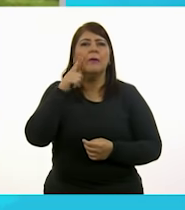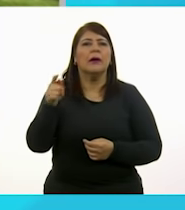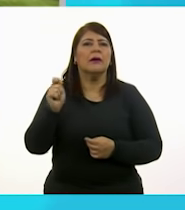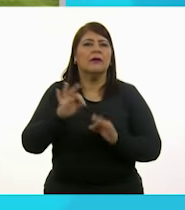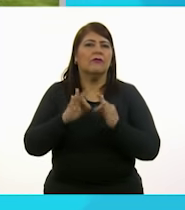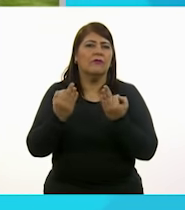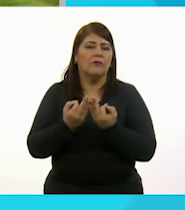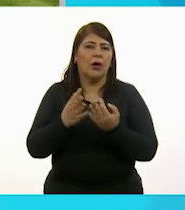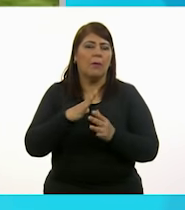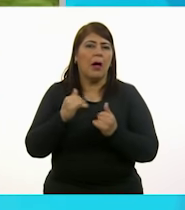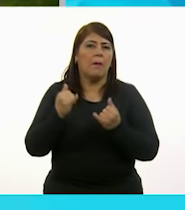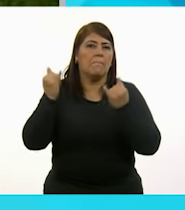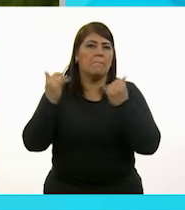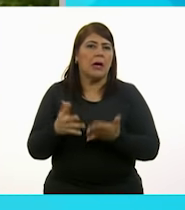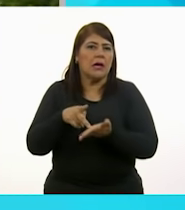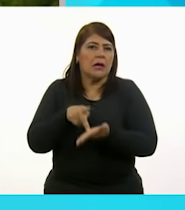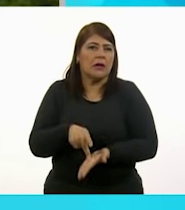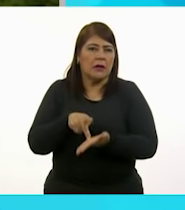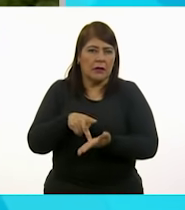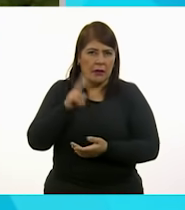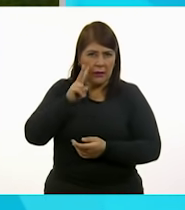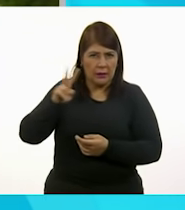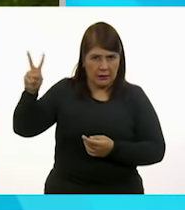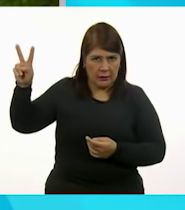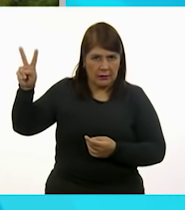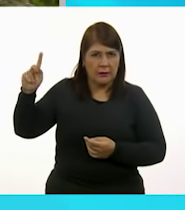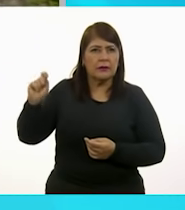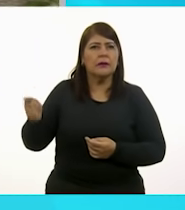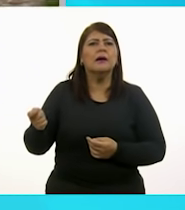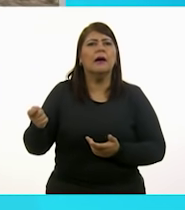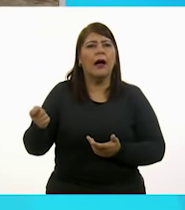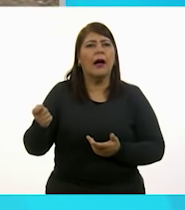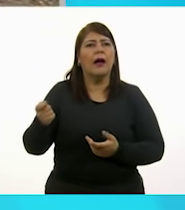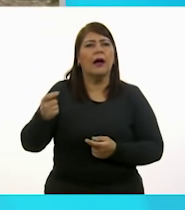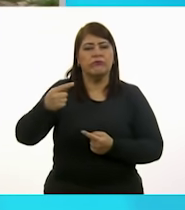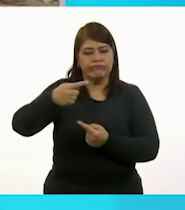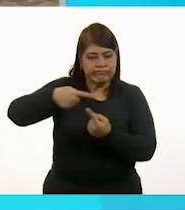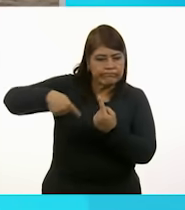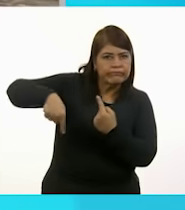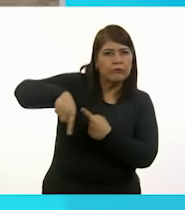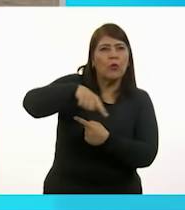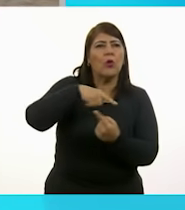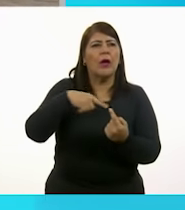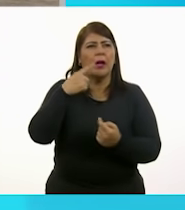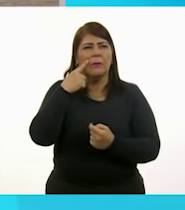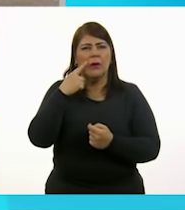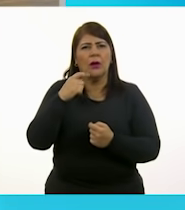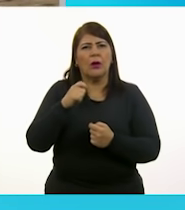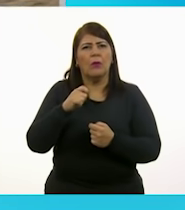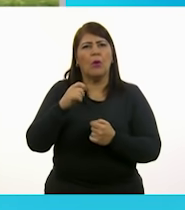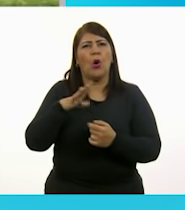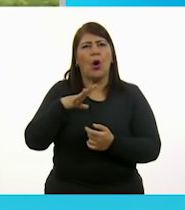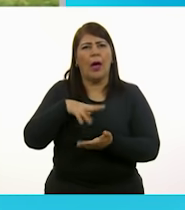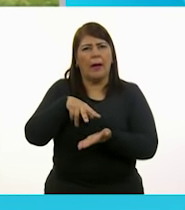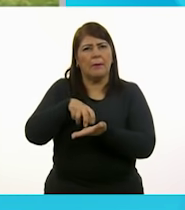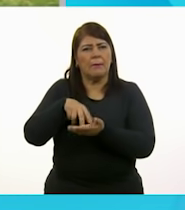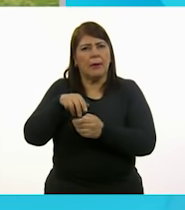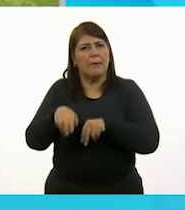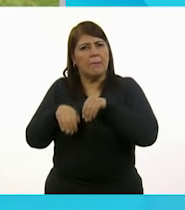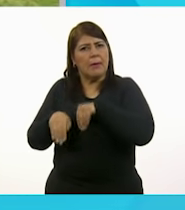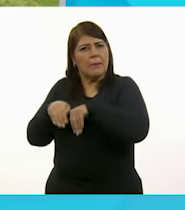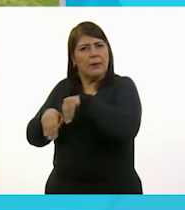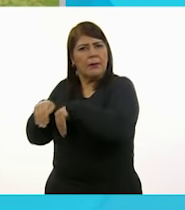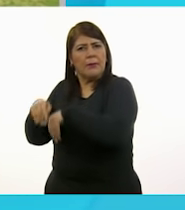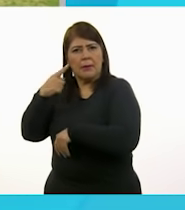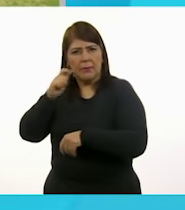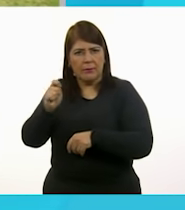tan pesados Lo que hacen para darse vuelta Es como que dan una especie de brinco Y se dan vuelta muy